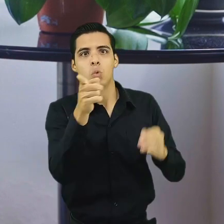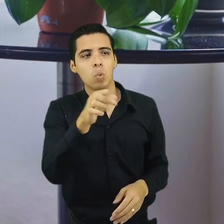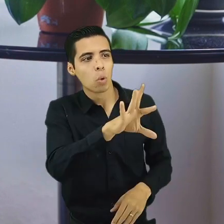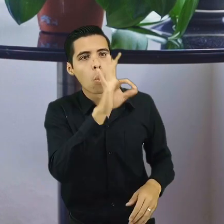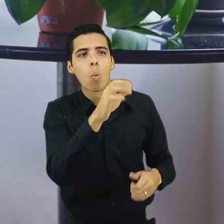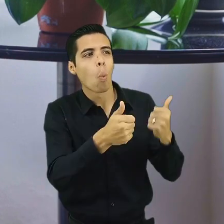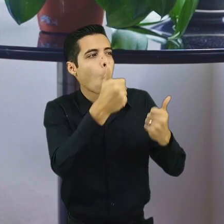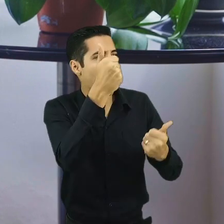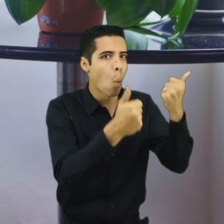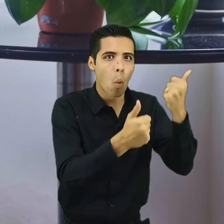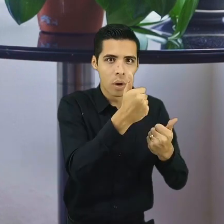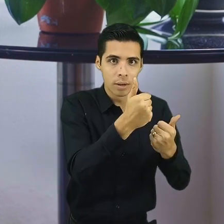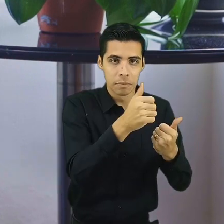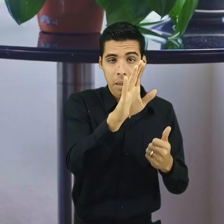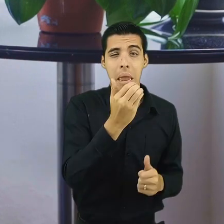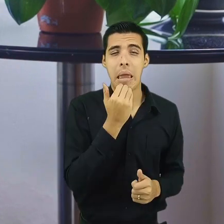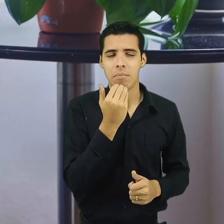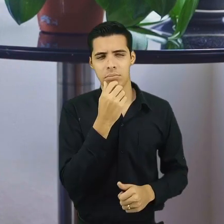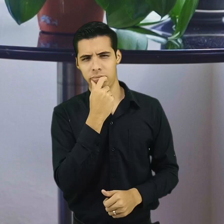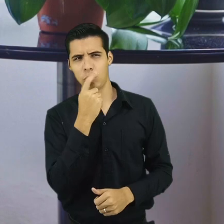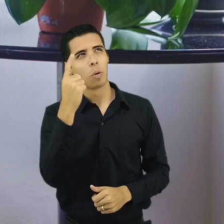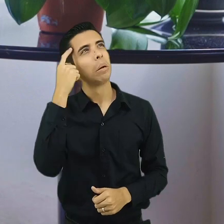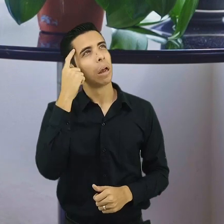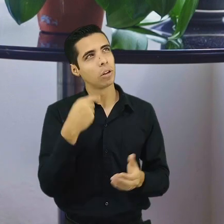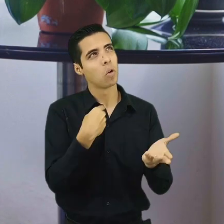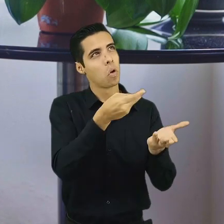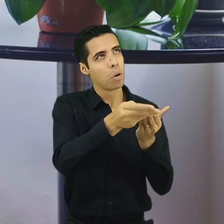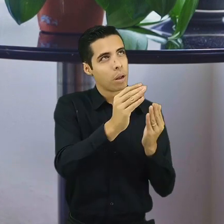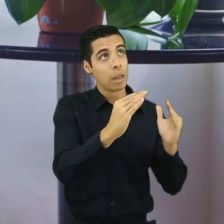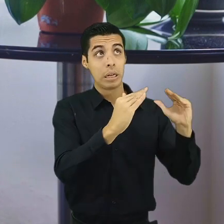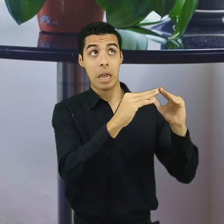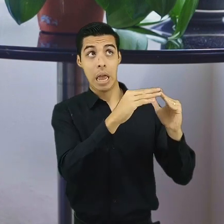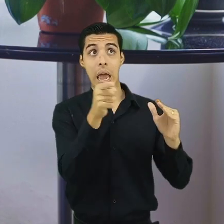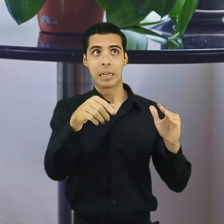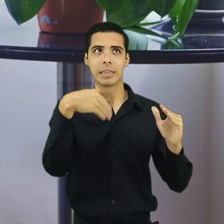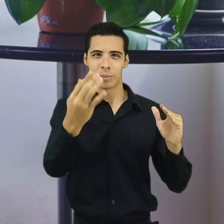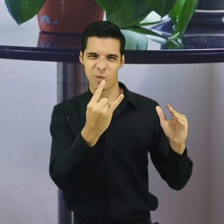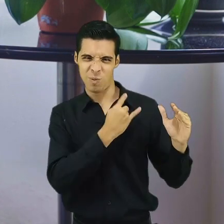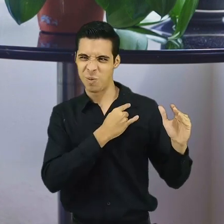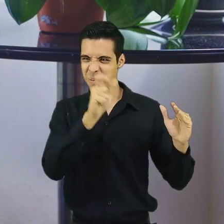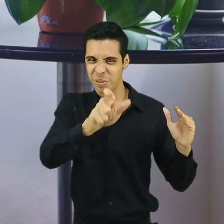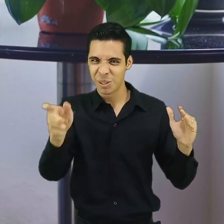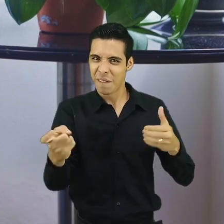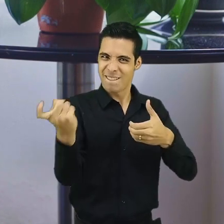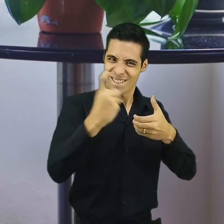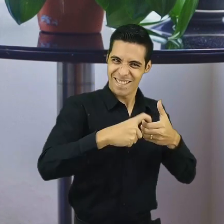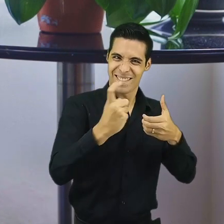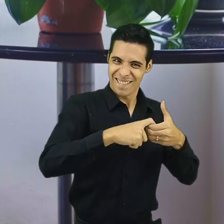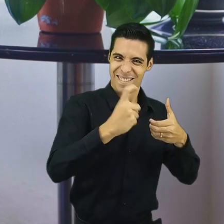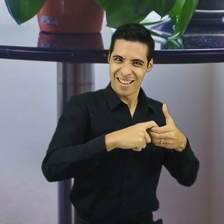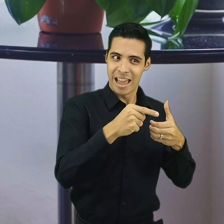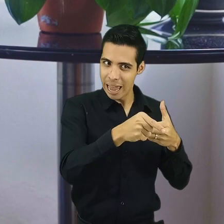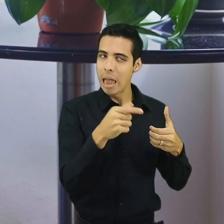Por ejemplo, si lo que quieres es comprar para arrendar a jóvenes universitarios, pues con tu elección debes ver que a la hora de comprar hayan universidades cercanas,